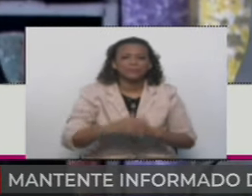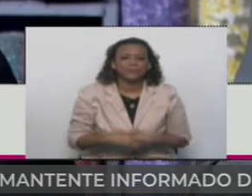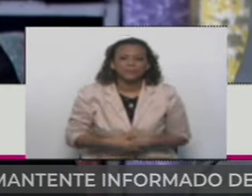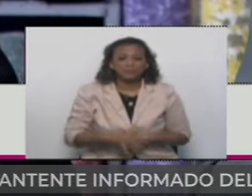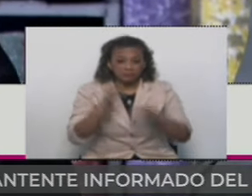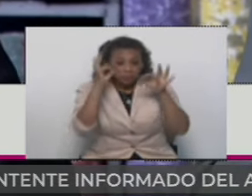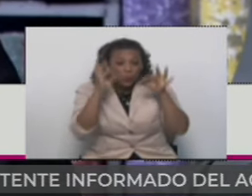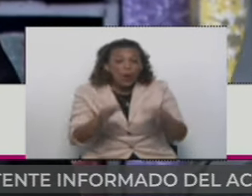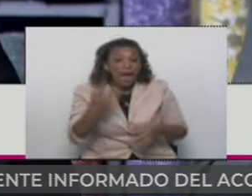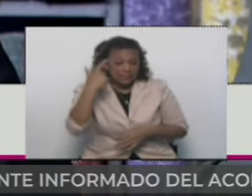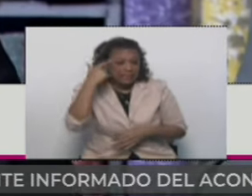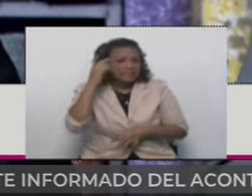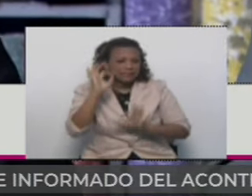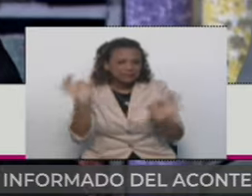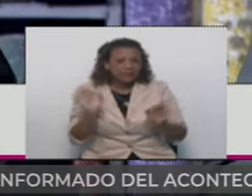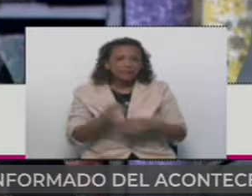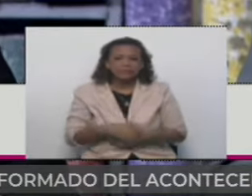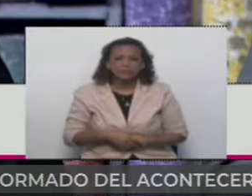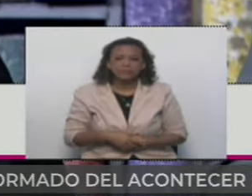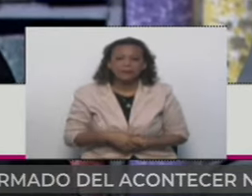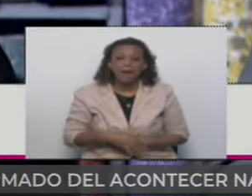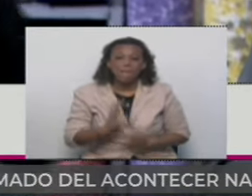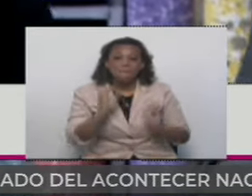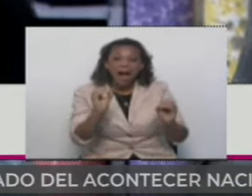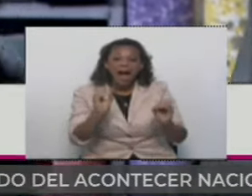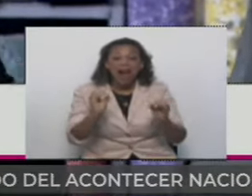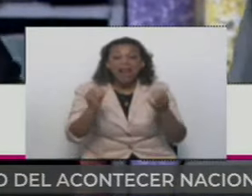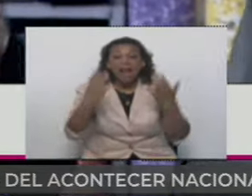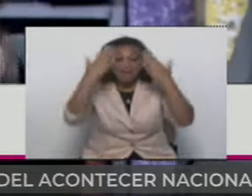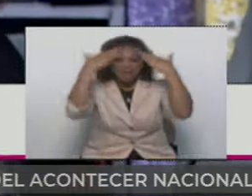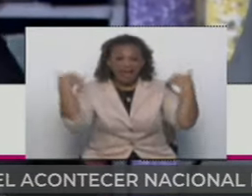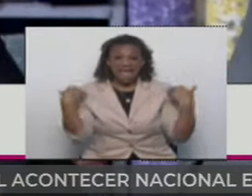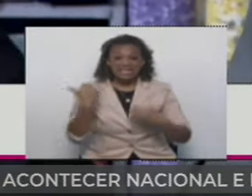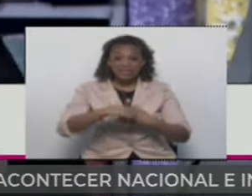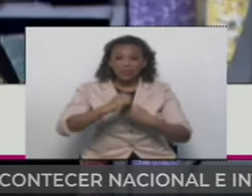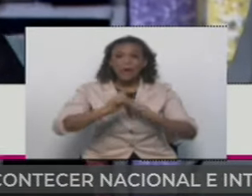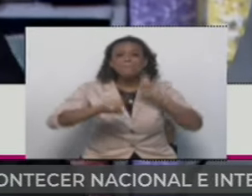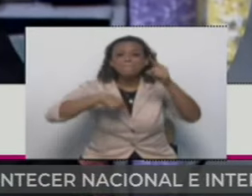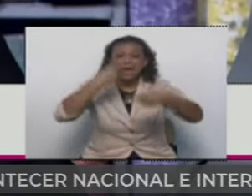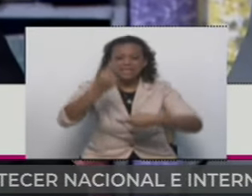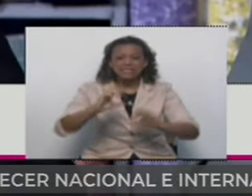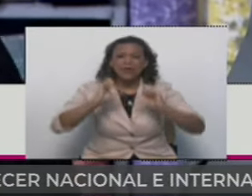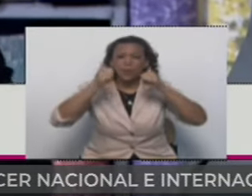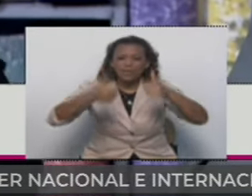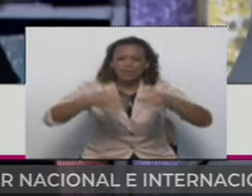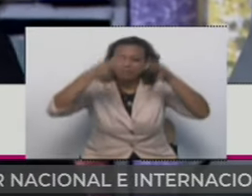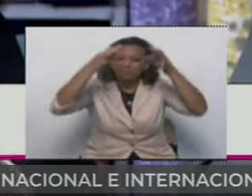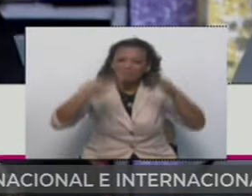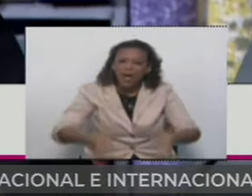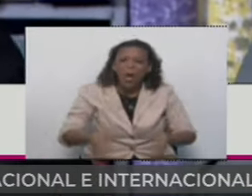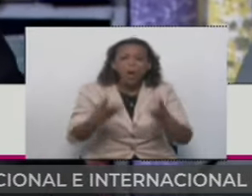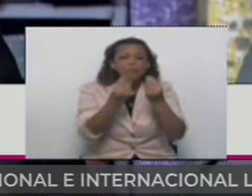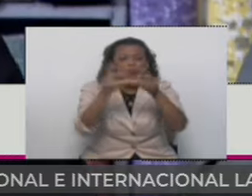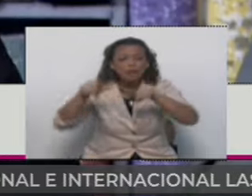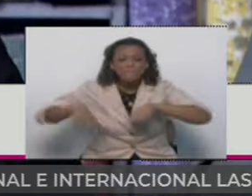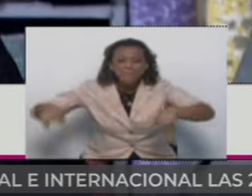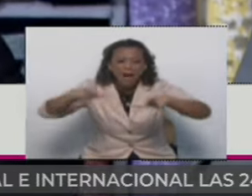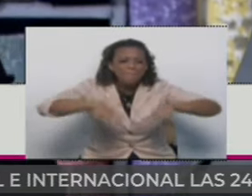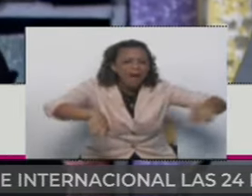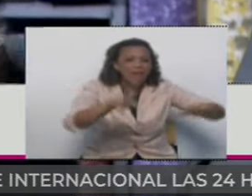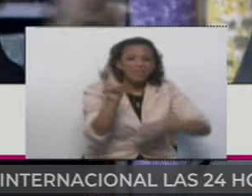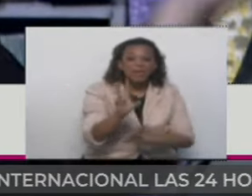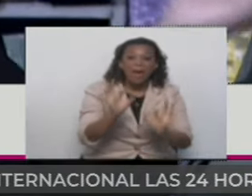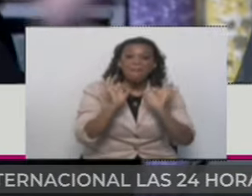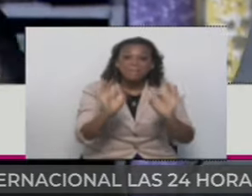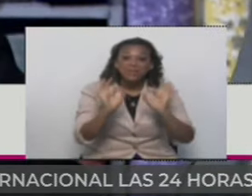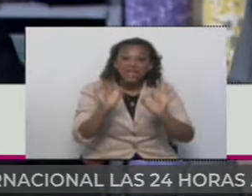tengo entendido eso. Vamos con la Feria del Chinita y mañana arrancamos la Navidad con todos los hierros en muchas partes de Venezuela, pero